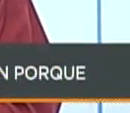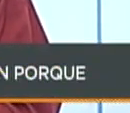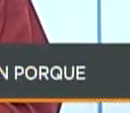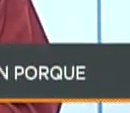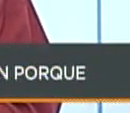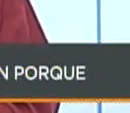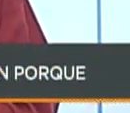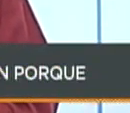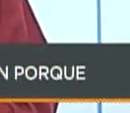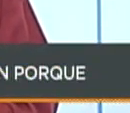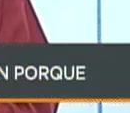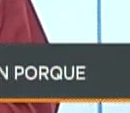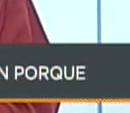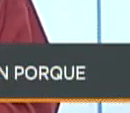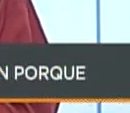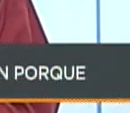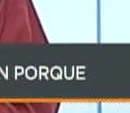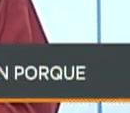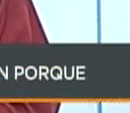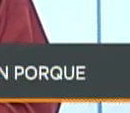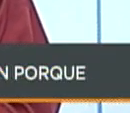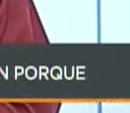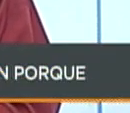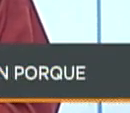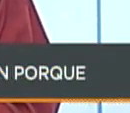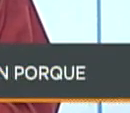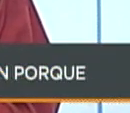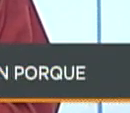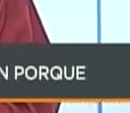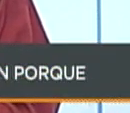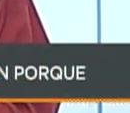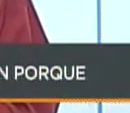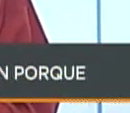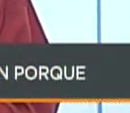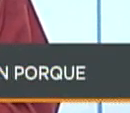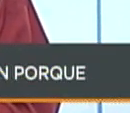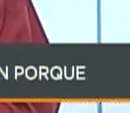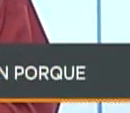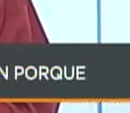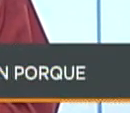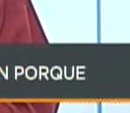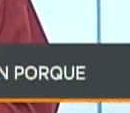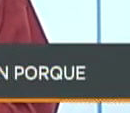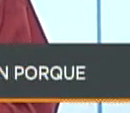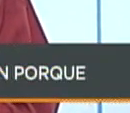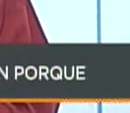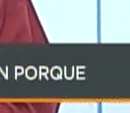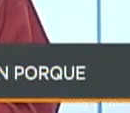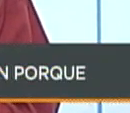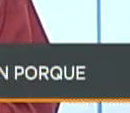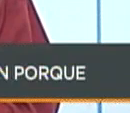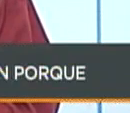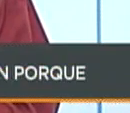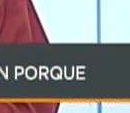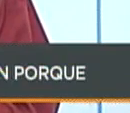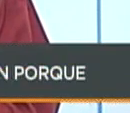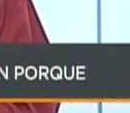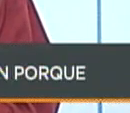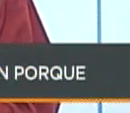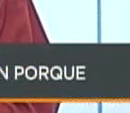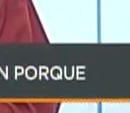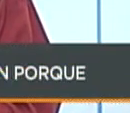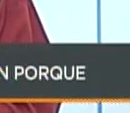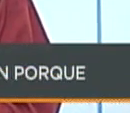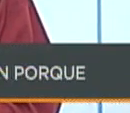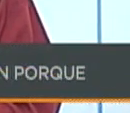heroica. Es heroica sin lugar a duda. Y el domingo que viene estoy seguro que vamos